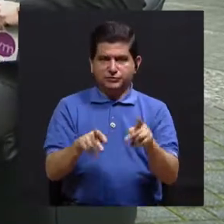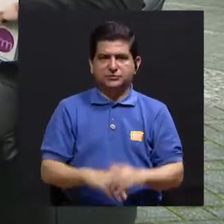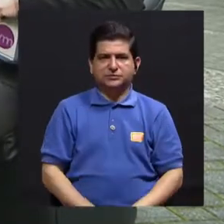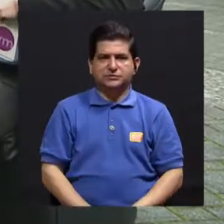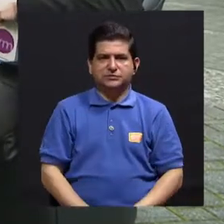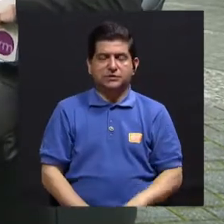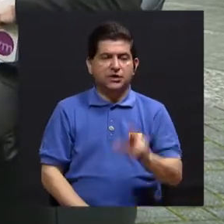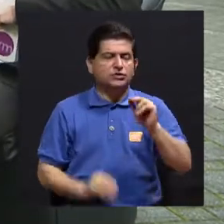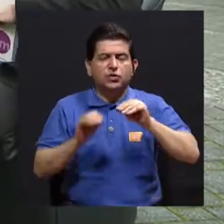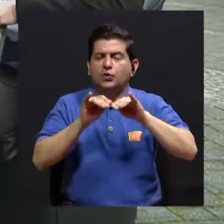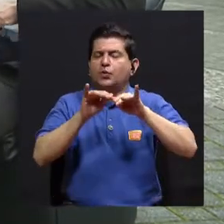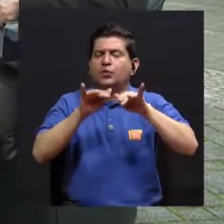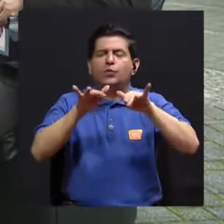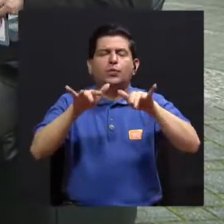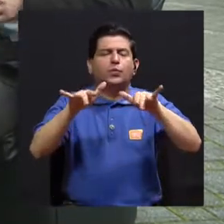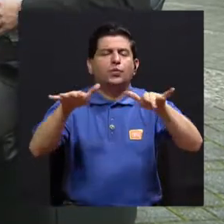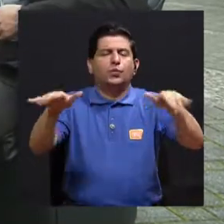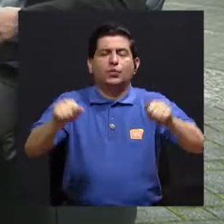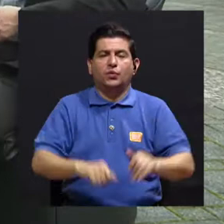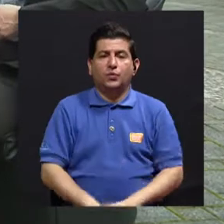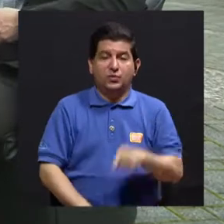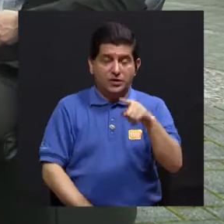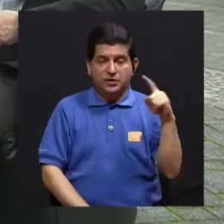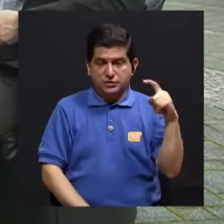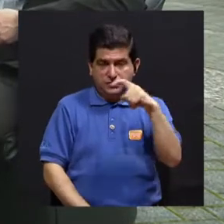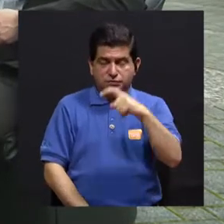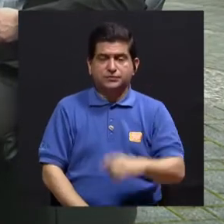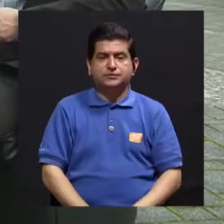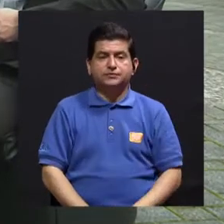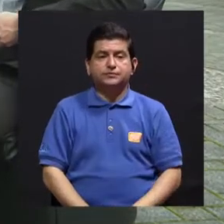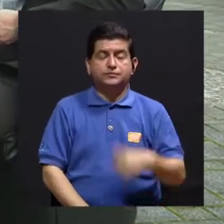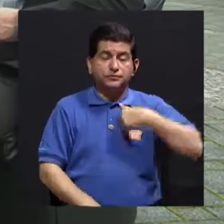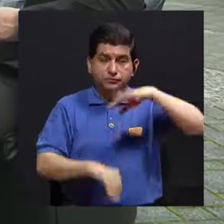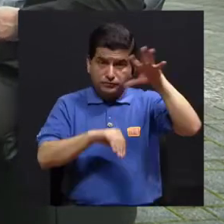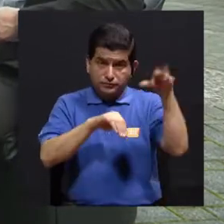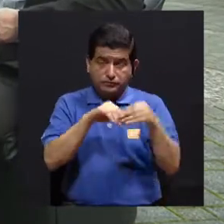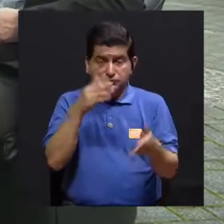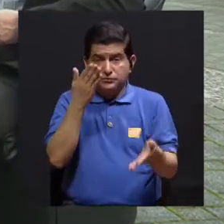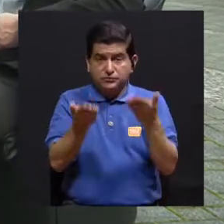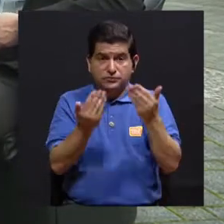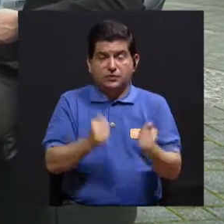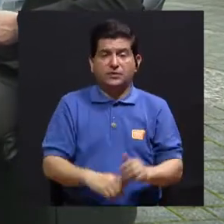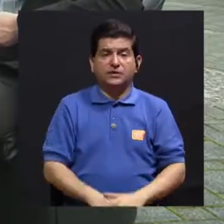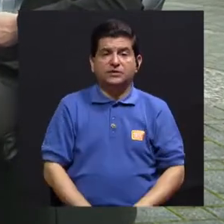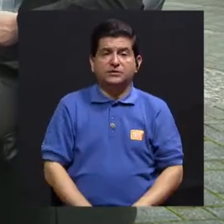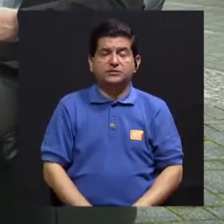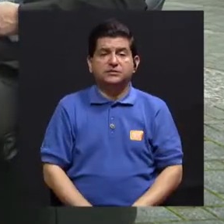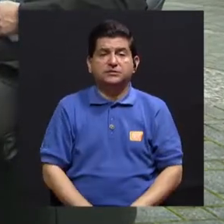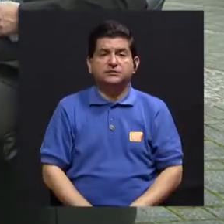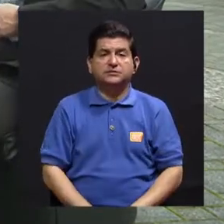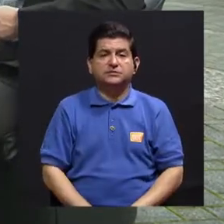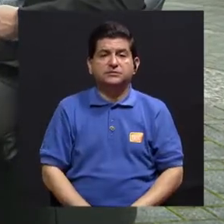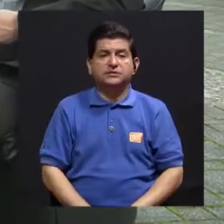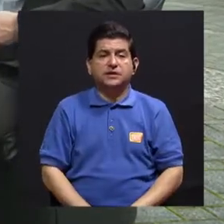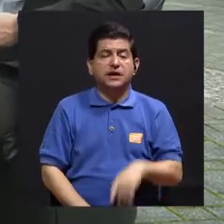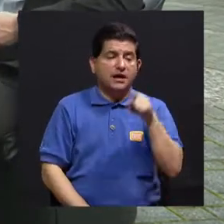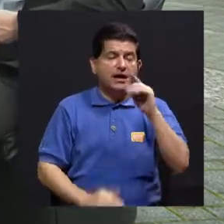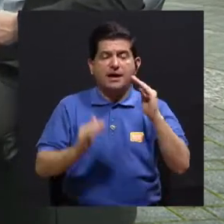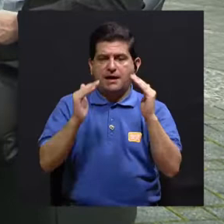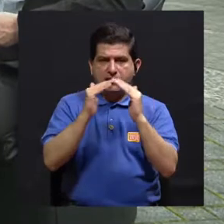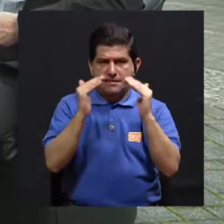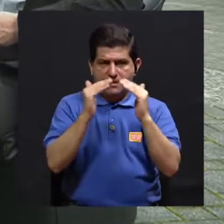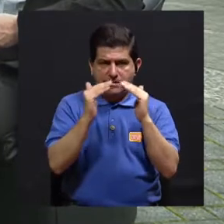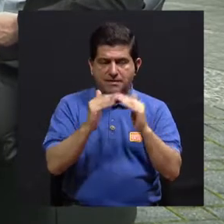para que no dispersen más estos parásitos. Sí, uh-huh. Tal vez yo agregar, doctor y Fabiola, que tal vez allá en las